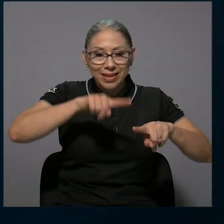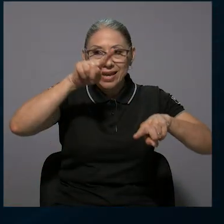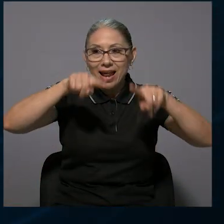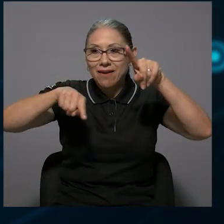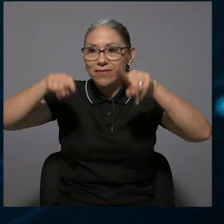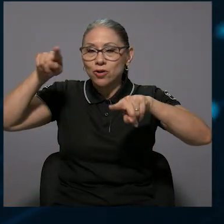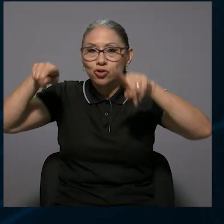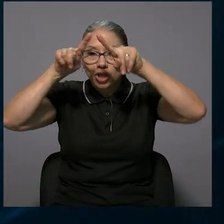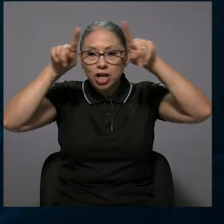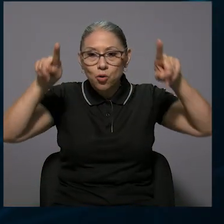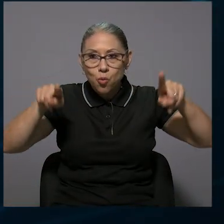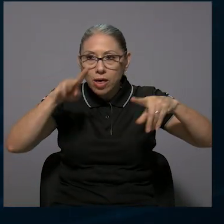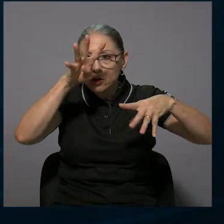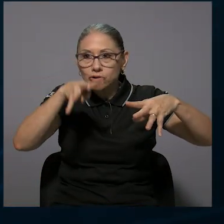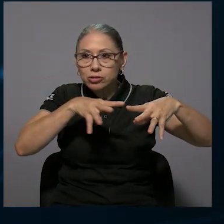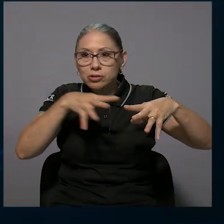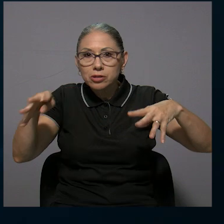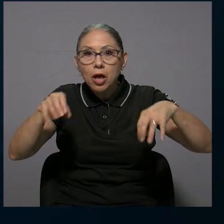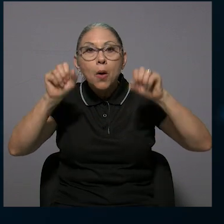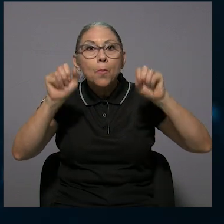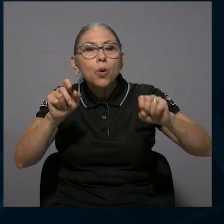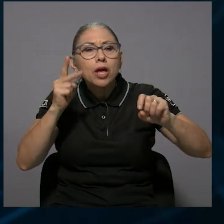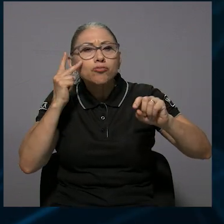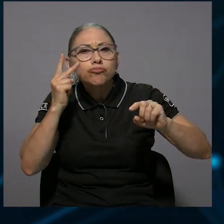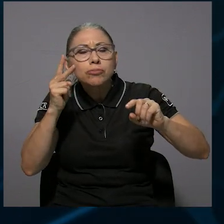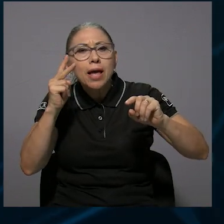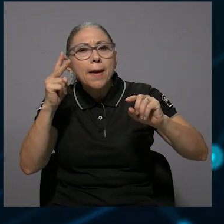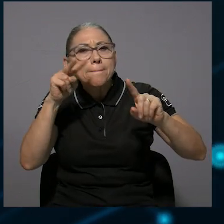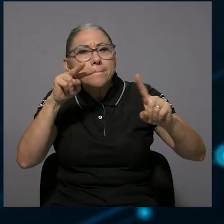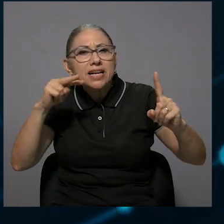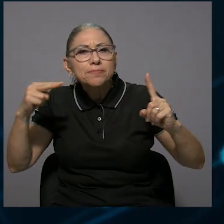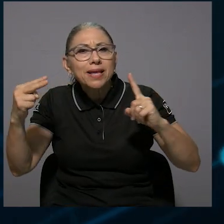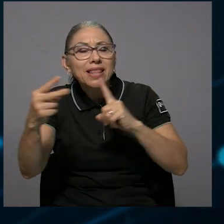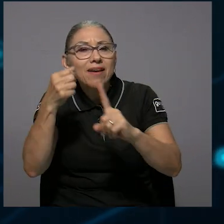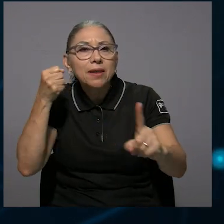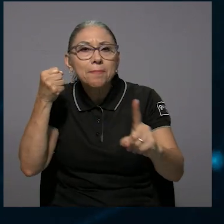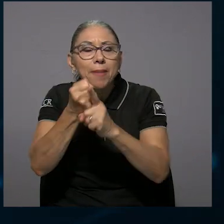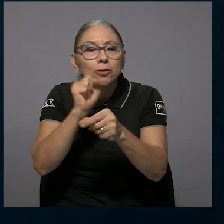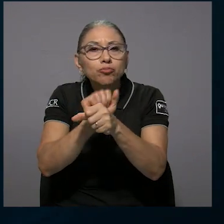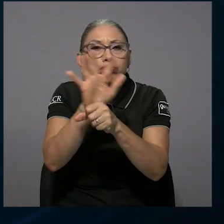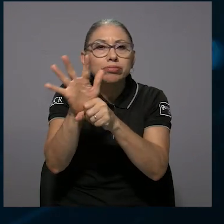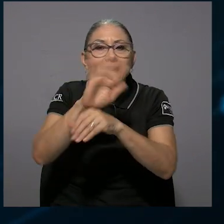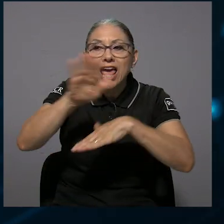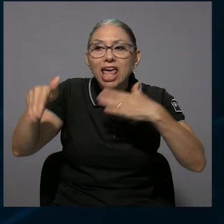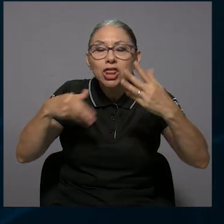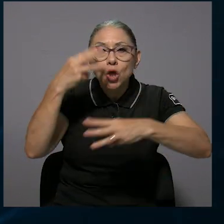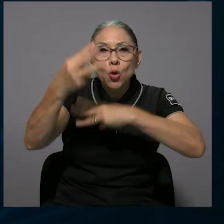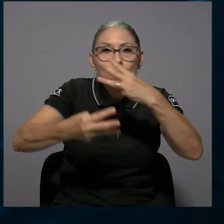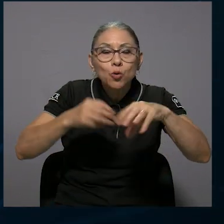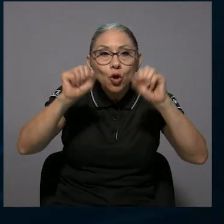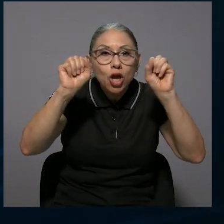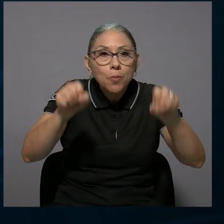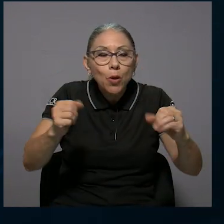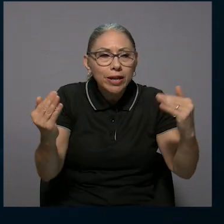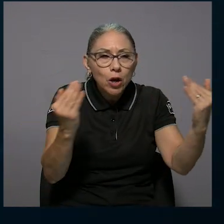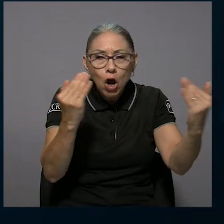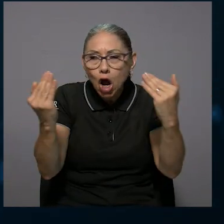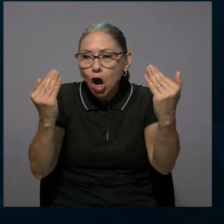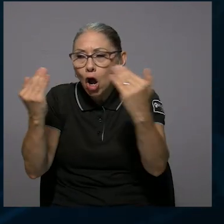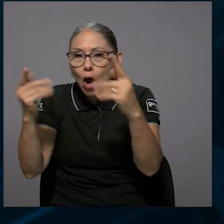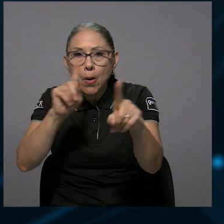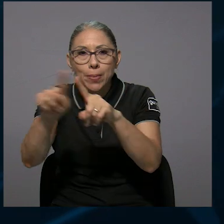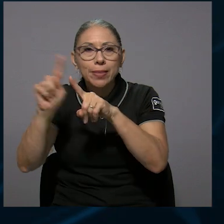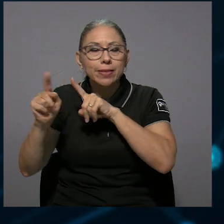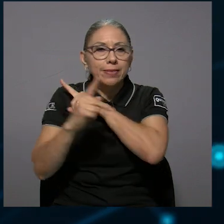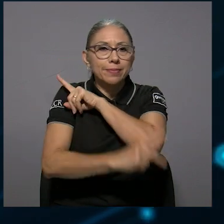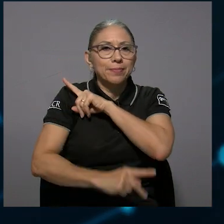Los gráficos y cuadros permitieron tener una perspectiva del impacto de la COVID-19 en todo el mundo y comparar los datos entre